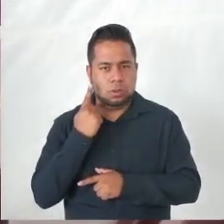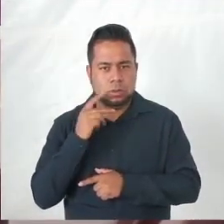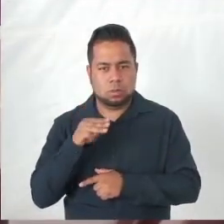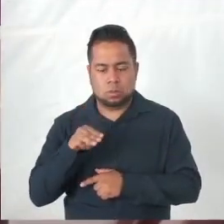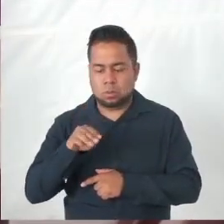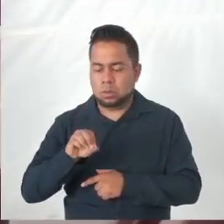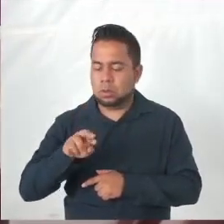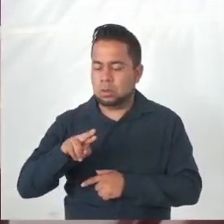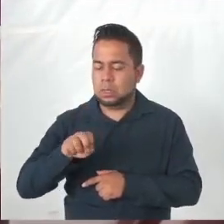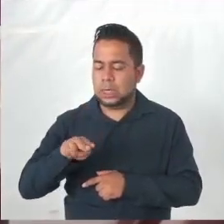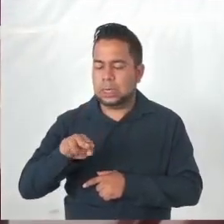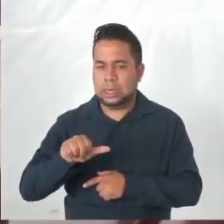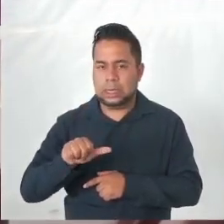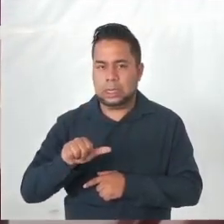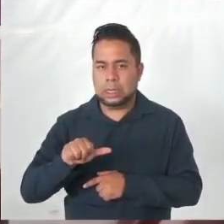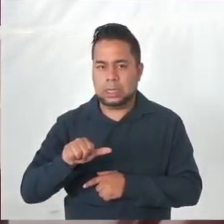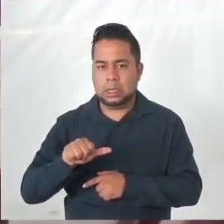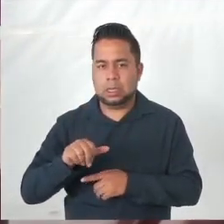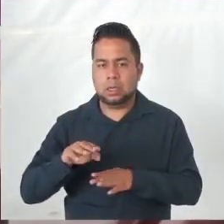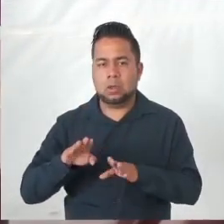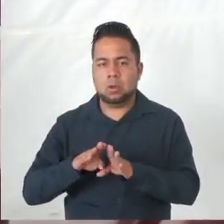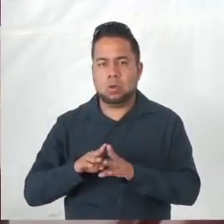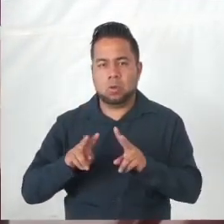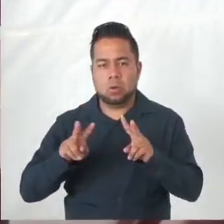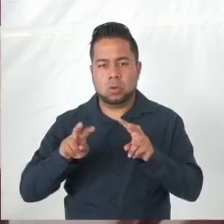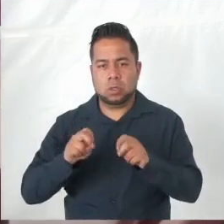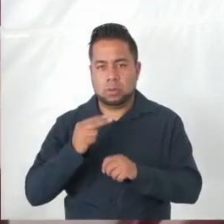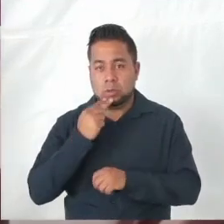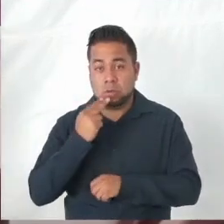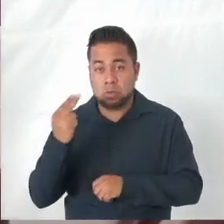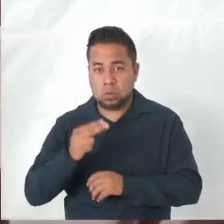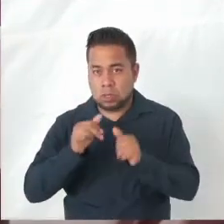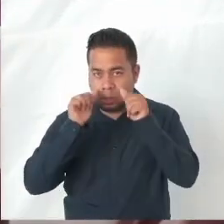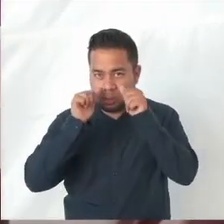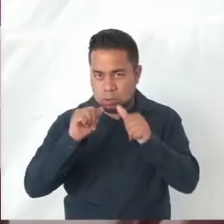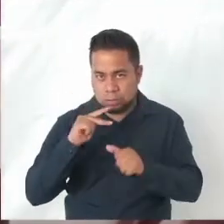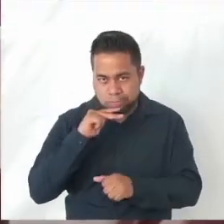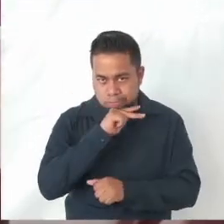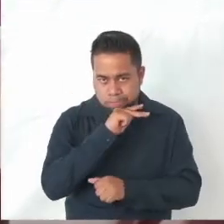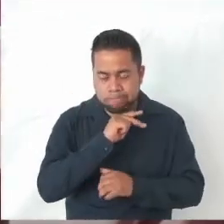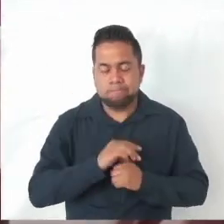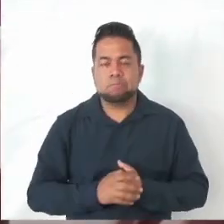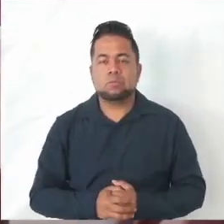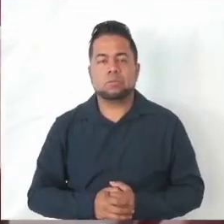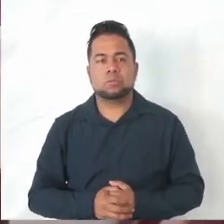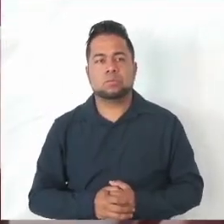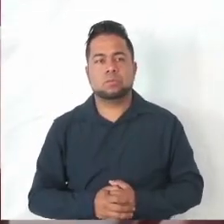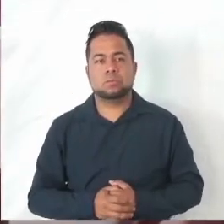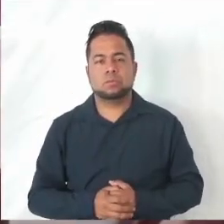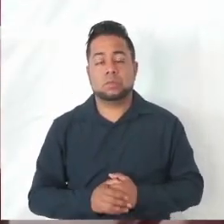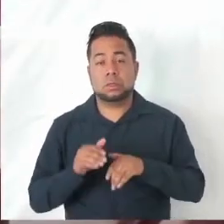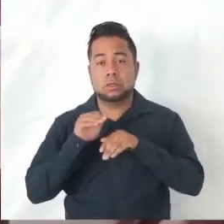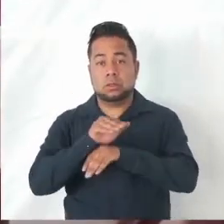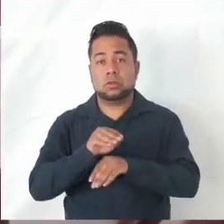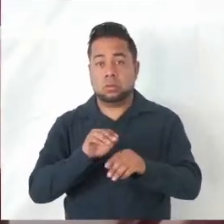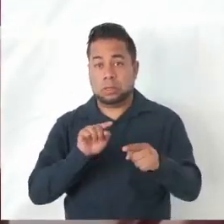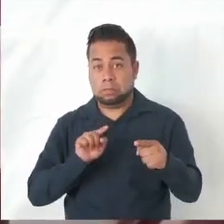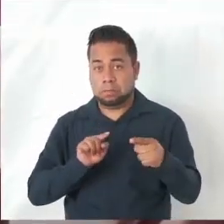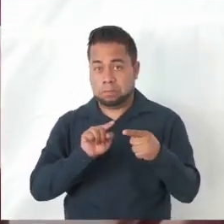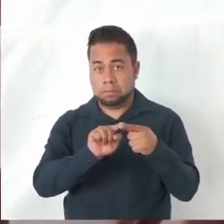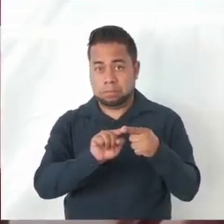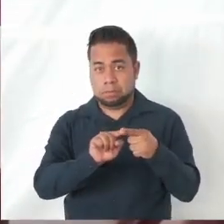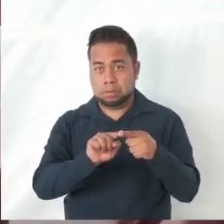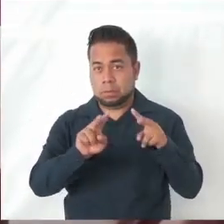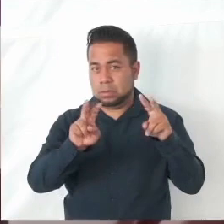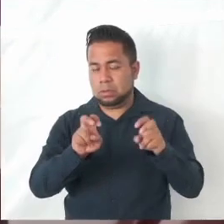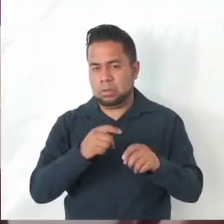Morena, que me hayan priorizado como asuntos de urgente y obvia resolución. En cuanto al primero, debo decir